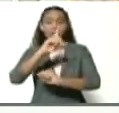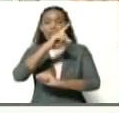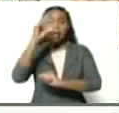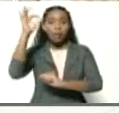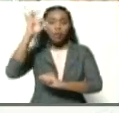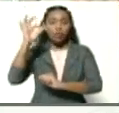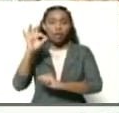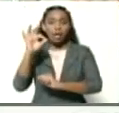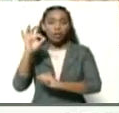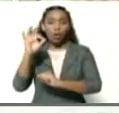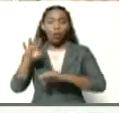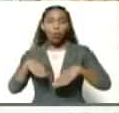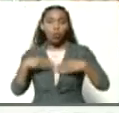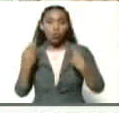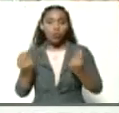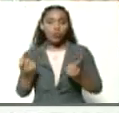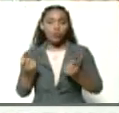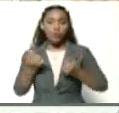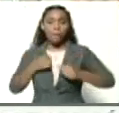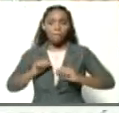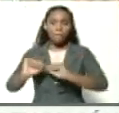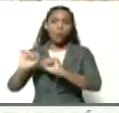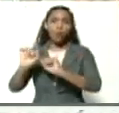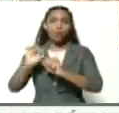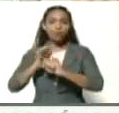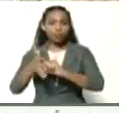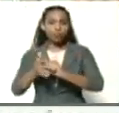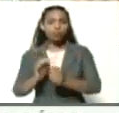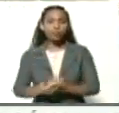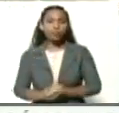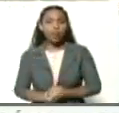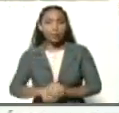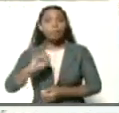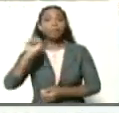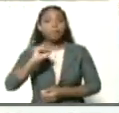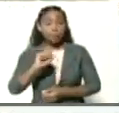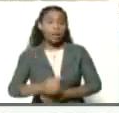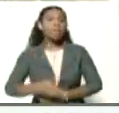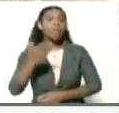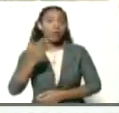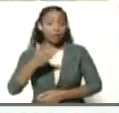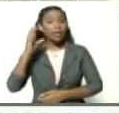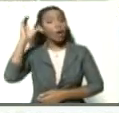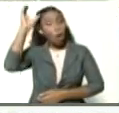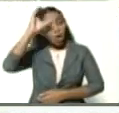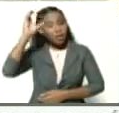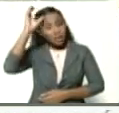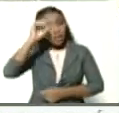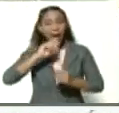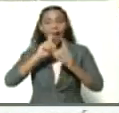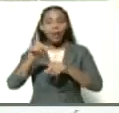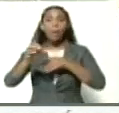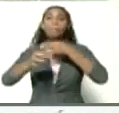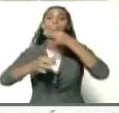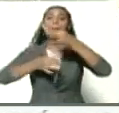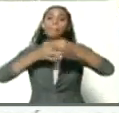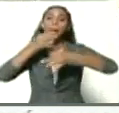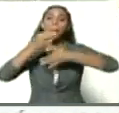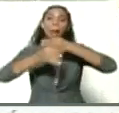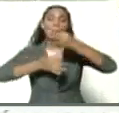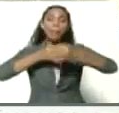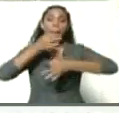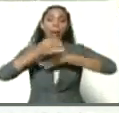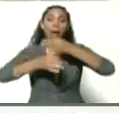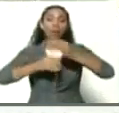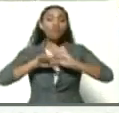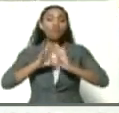100% hacia el contagio del coronavirus, presidente. Correcto. Es muy importante tener conciencia. Esto hay que explicarlo, porque